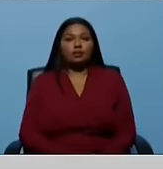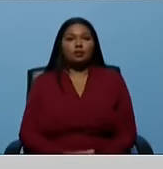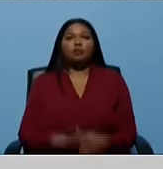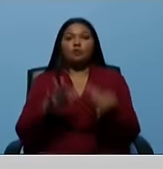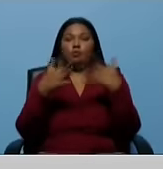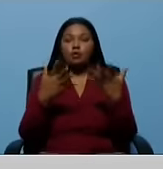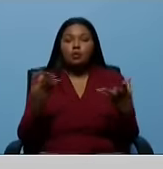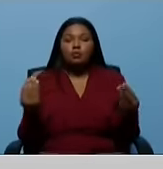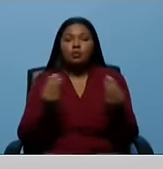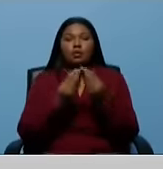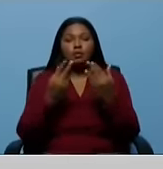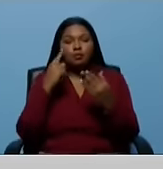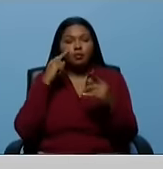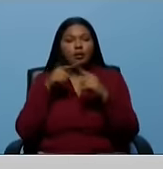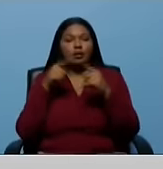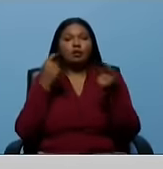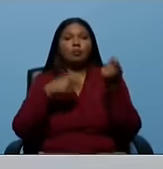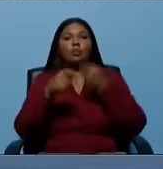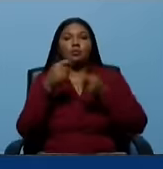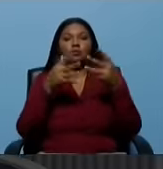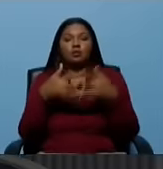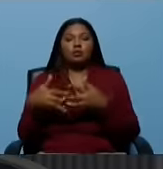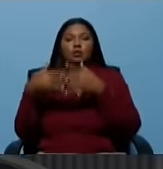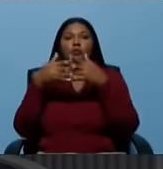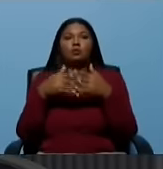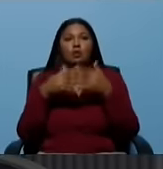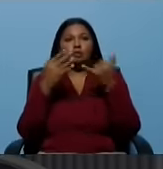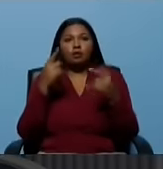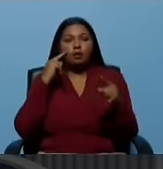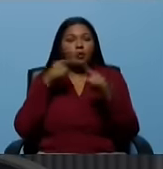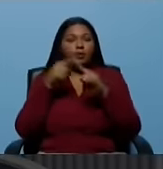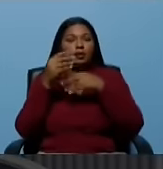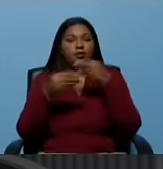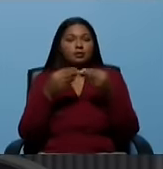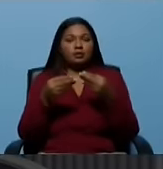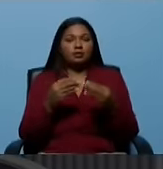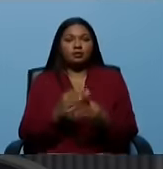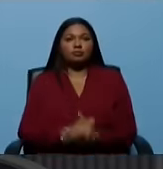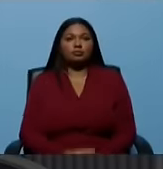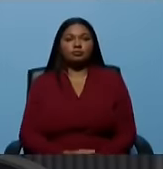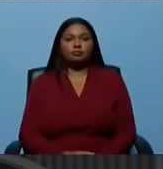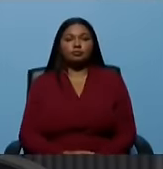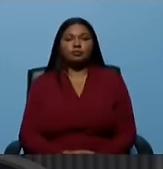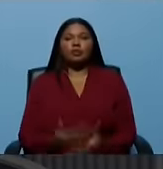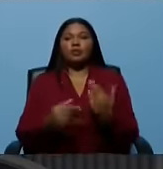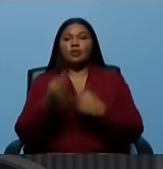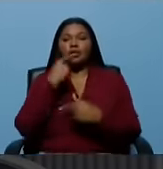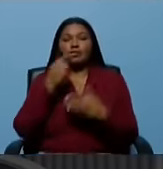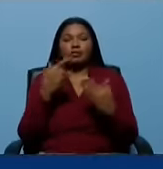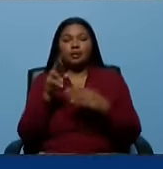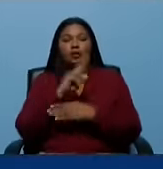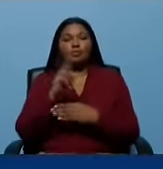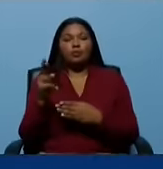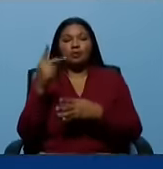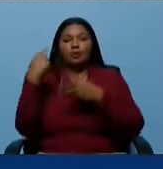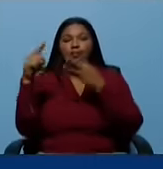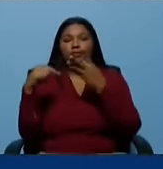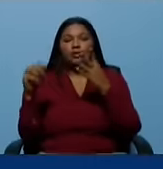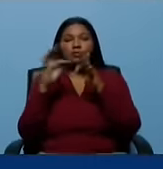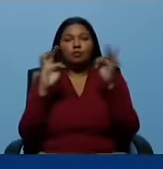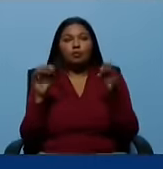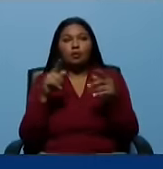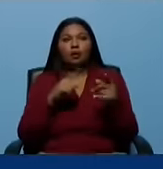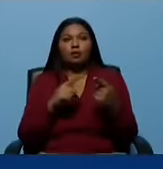compañía que dominaba el comercio de los Estados Unidos era la United Company es que viene el concepto de las repúblicas bananeras las